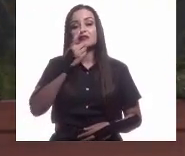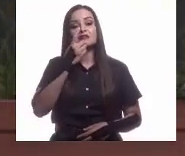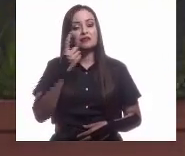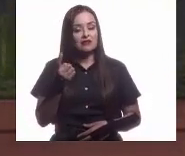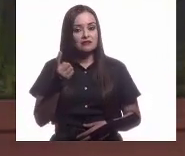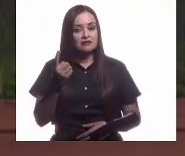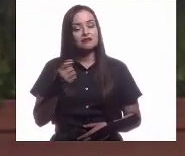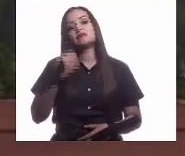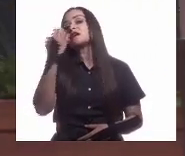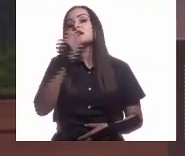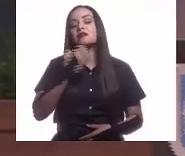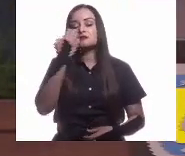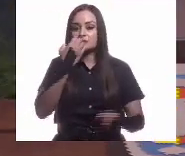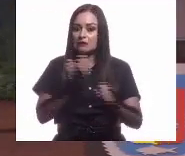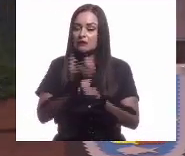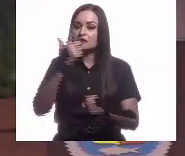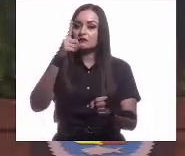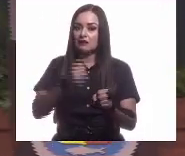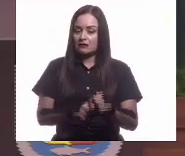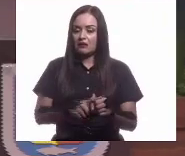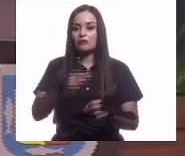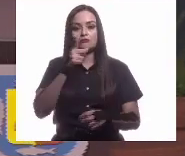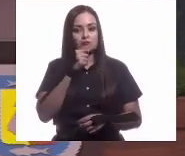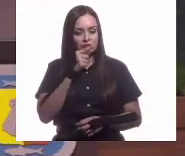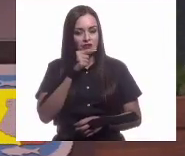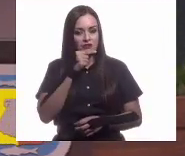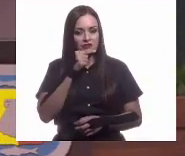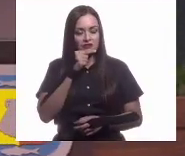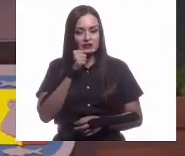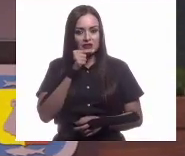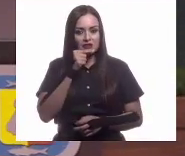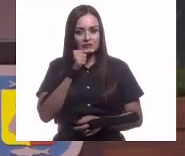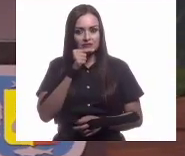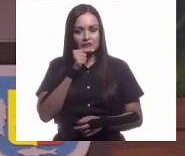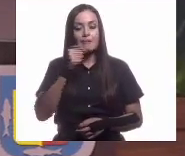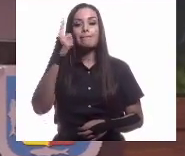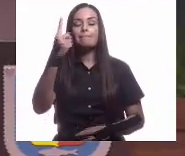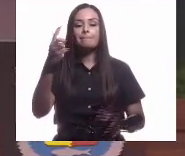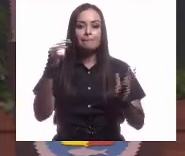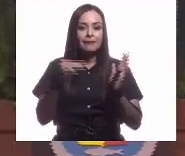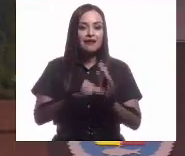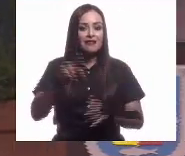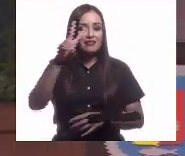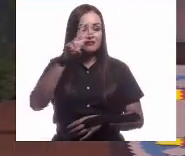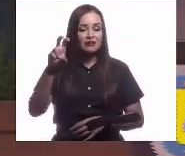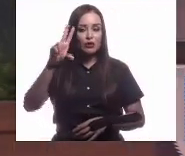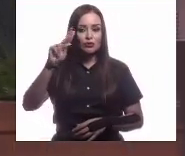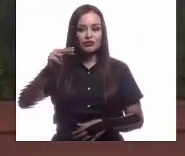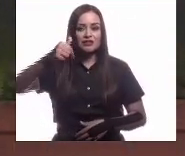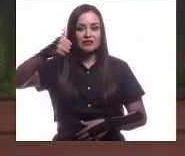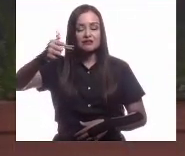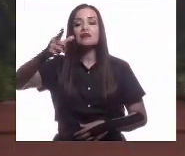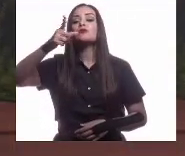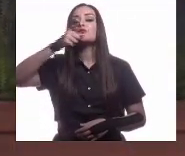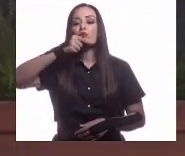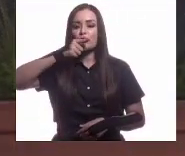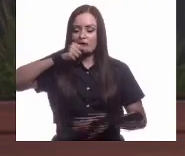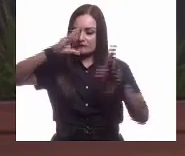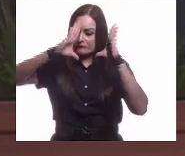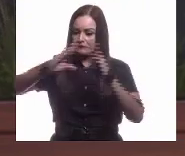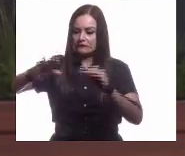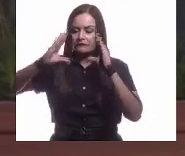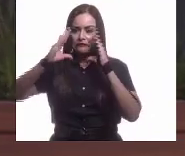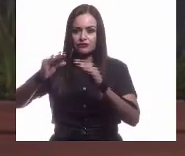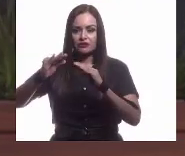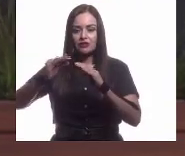nuestra Academia Estatal de Seguridad Pública ha formado y capacitado a 1,286 policías